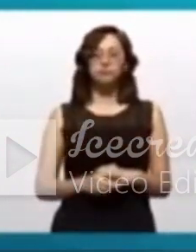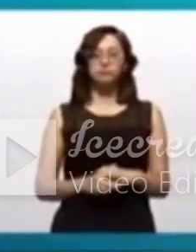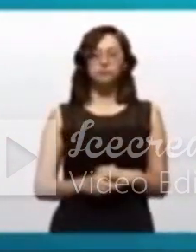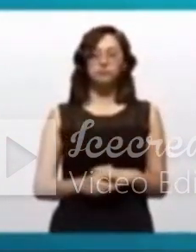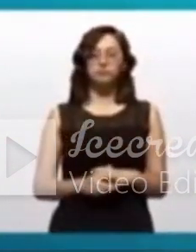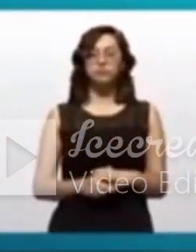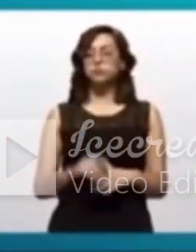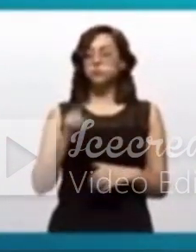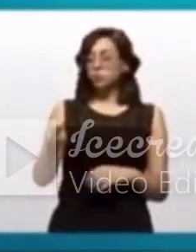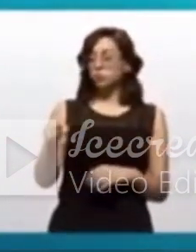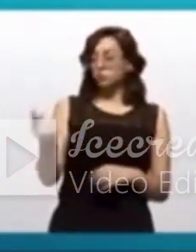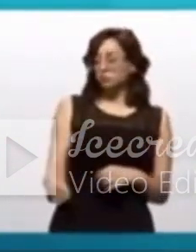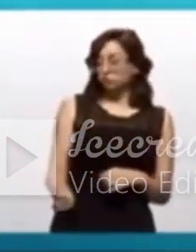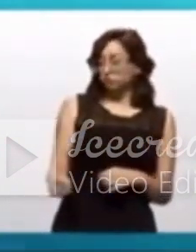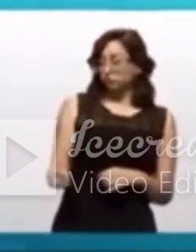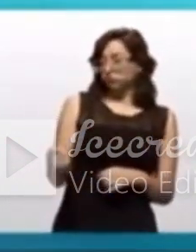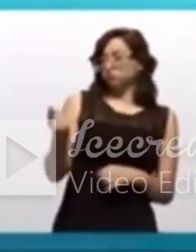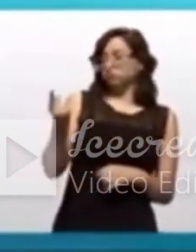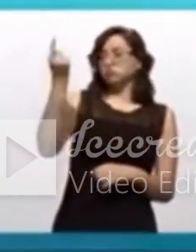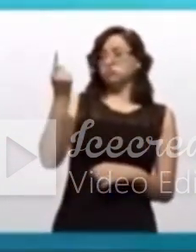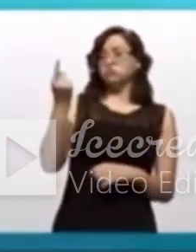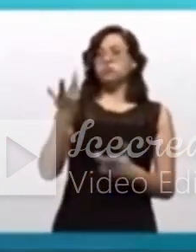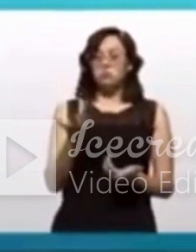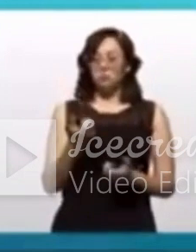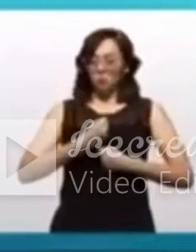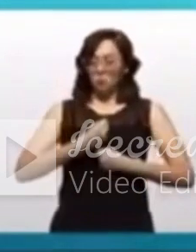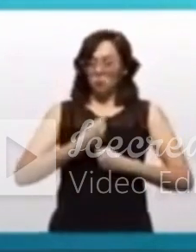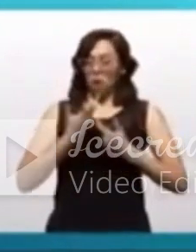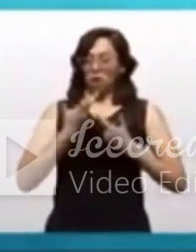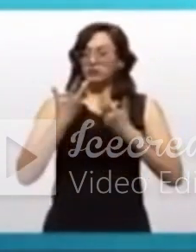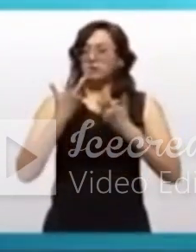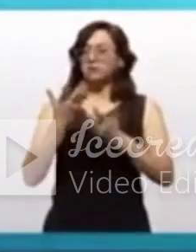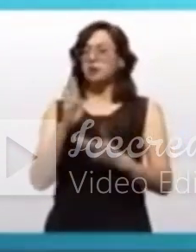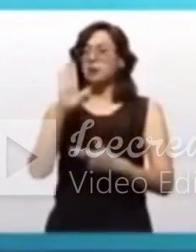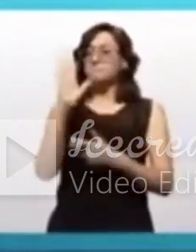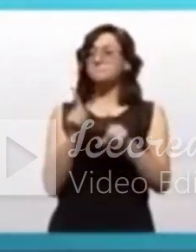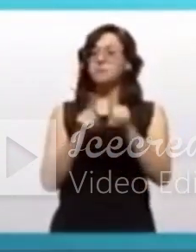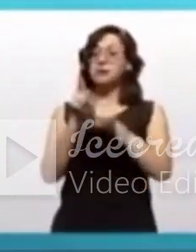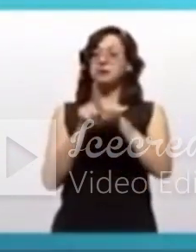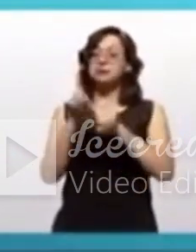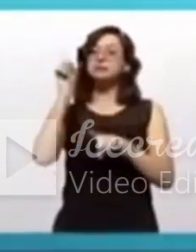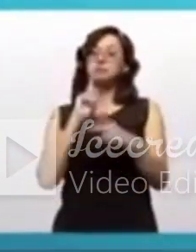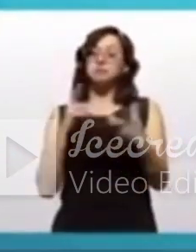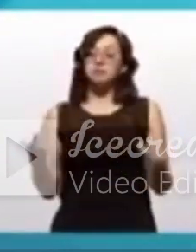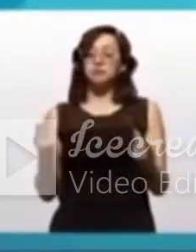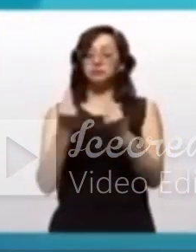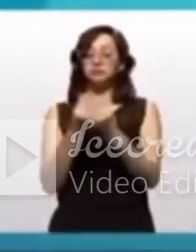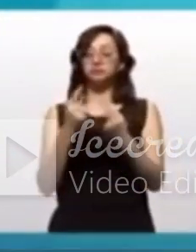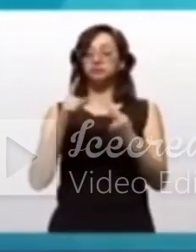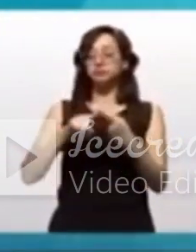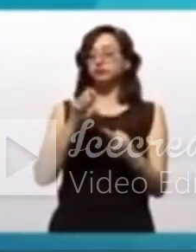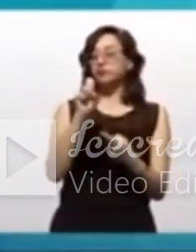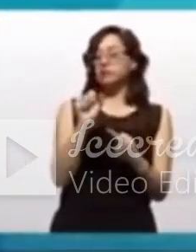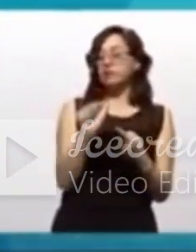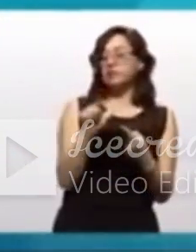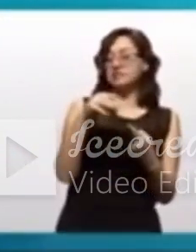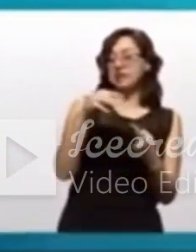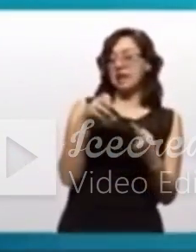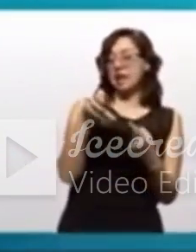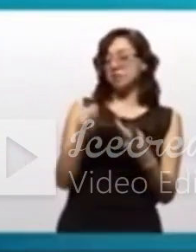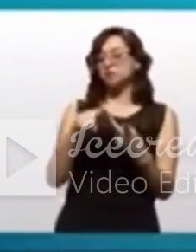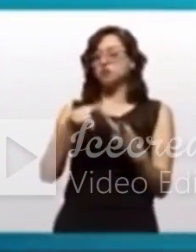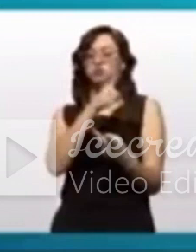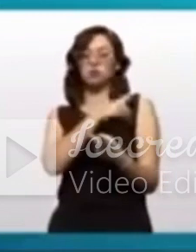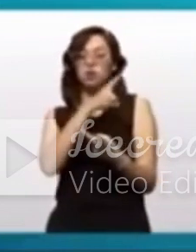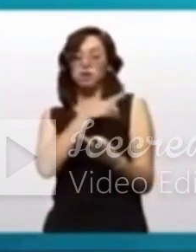Creciste y la poesía se ocupó de ti como tu hermana mayor. En Salmos bajo la luna y Perfil de soledades, trazaste poemas de aliento corto y